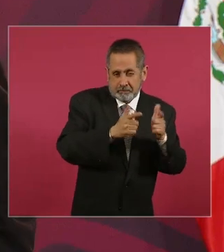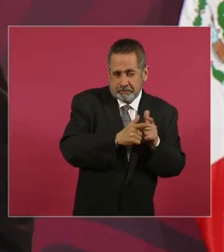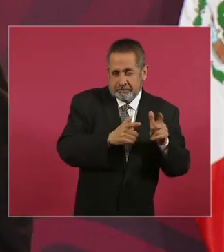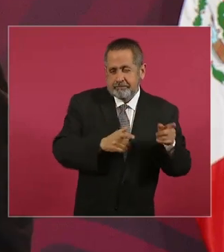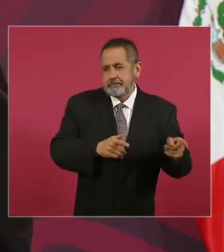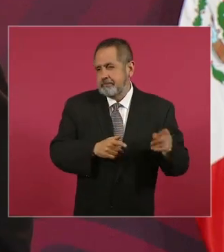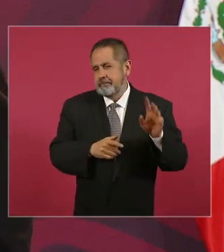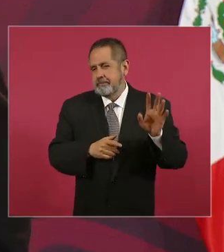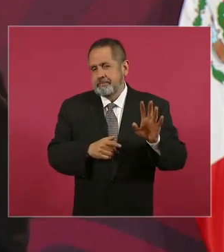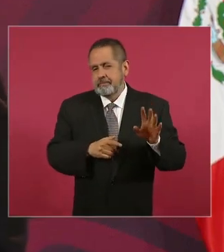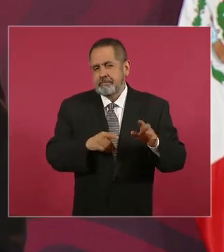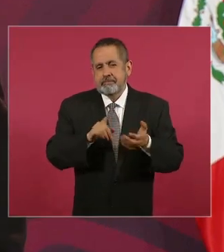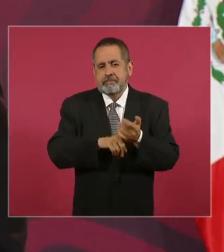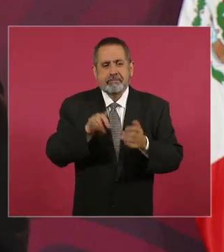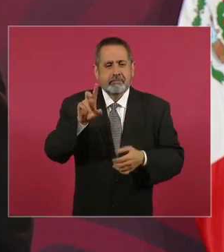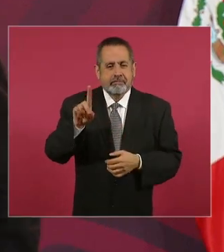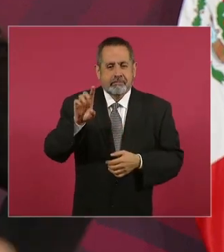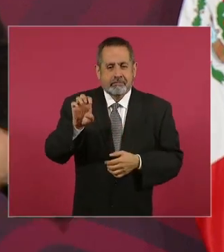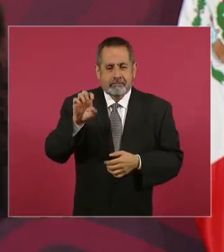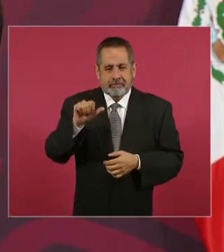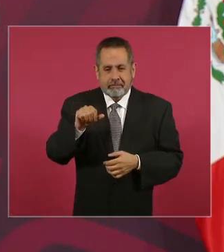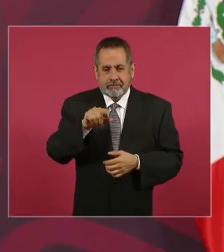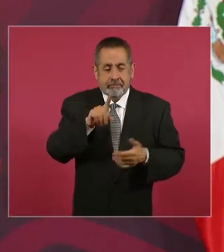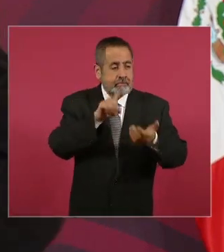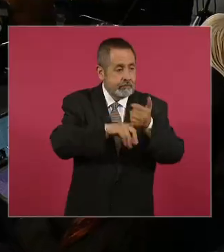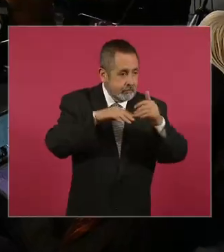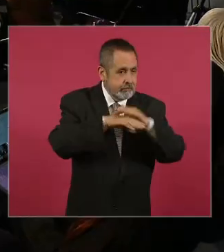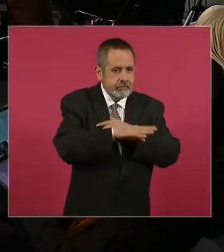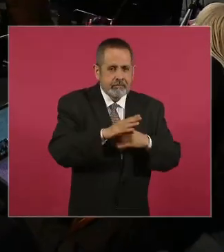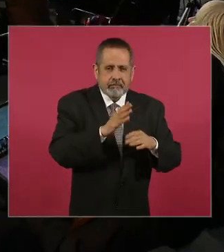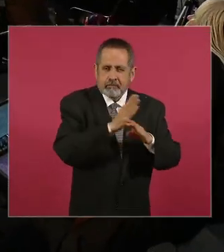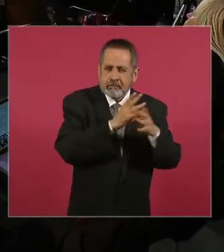¿no?, o de la DEA metidos,